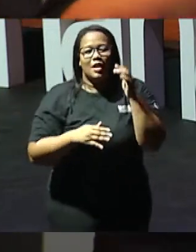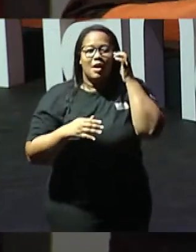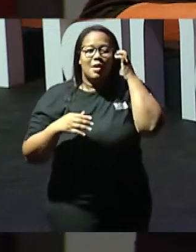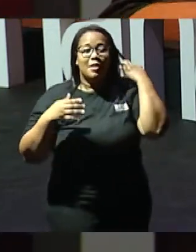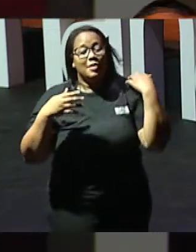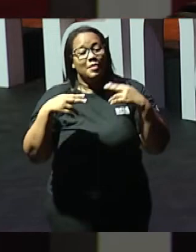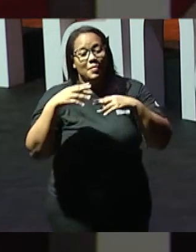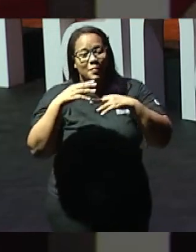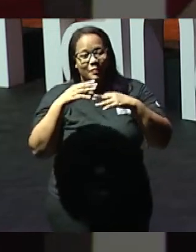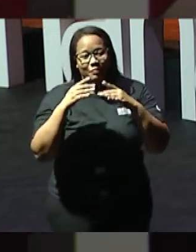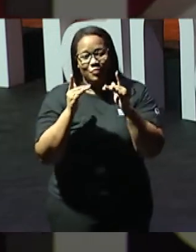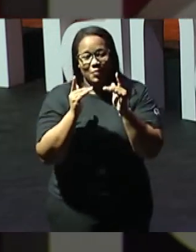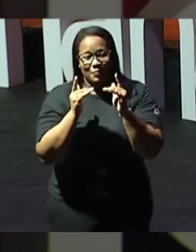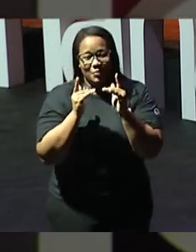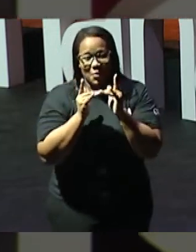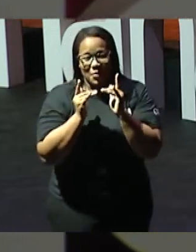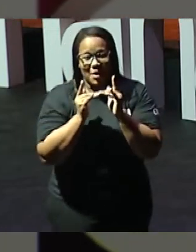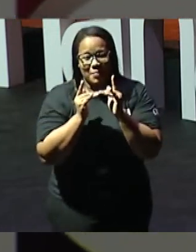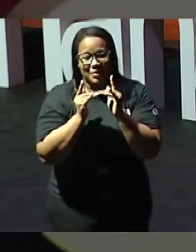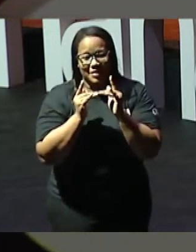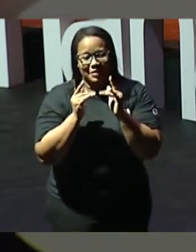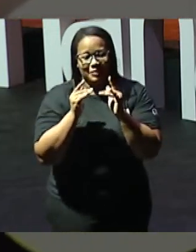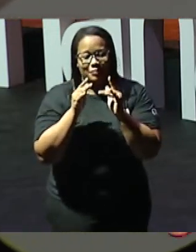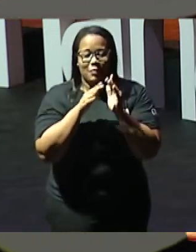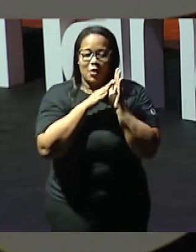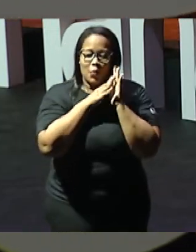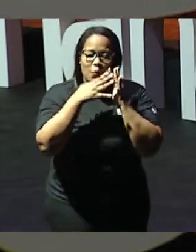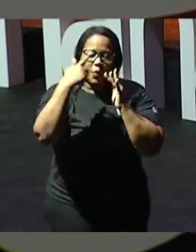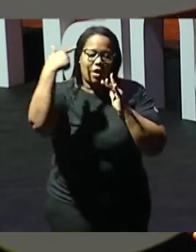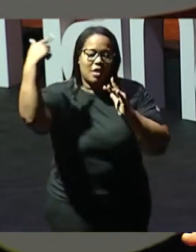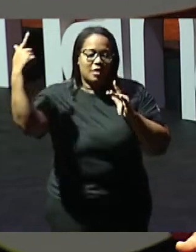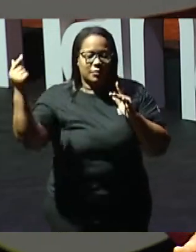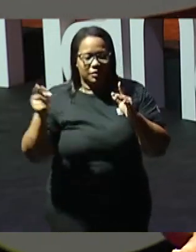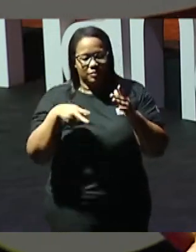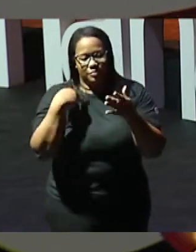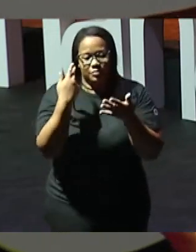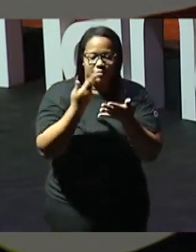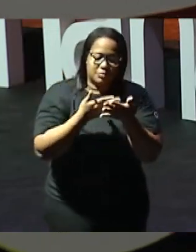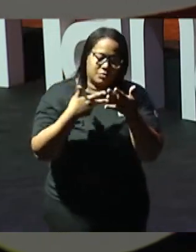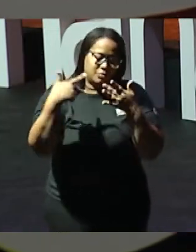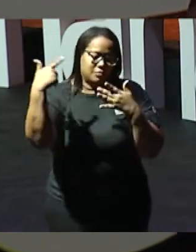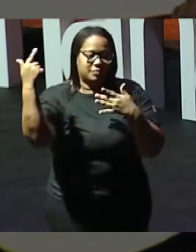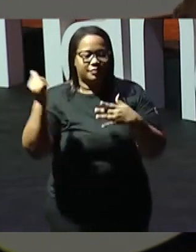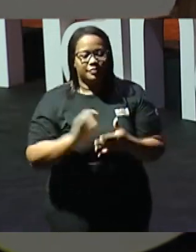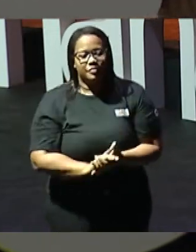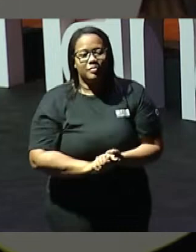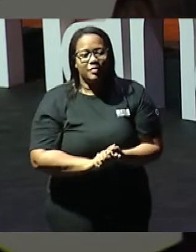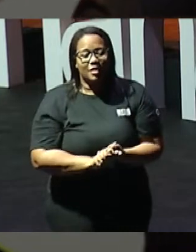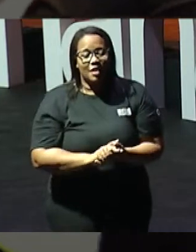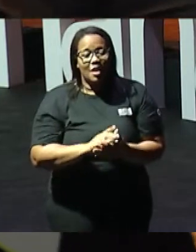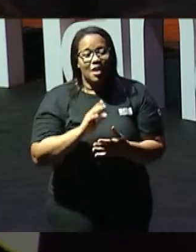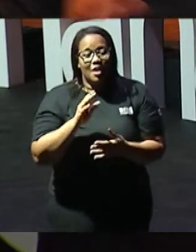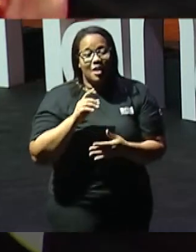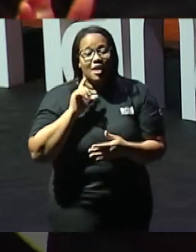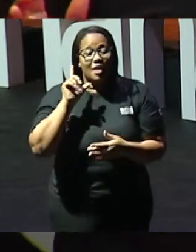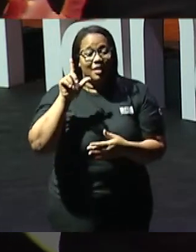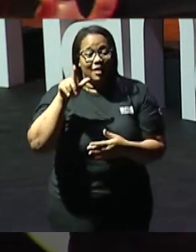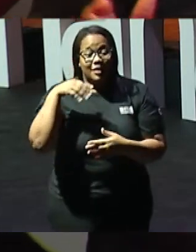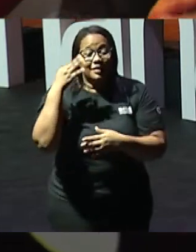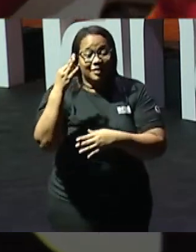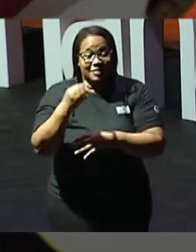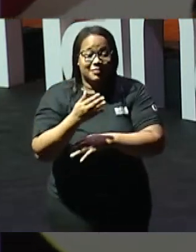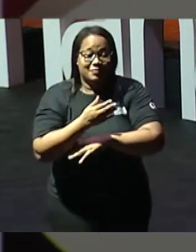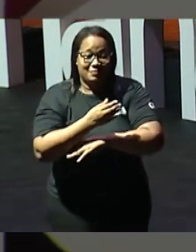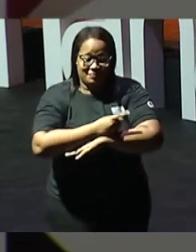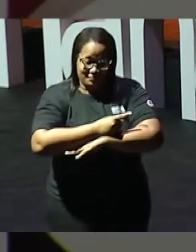duermen y ahí mismo compadre me voy a negro al otro día bueno creo yo que el